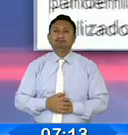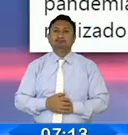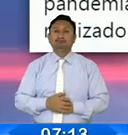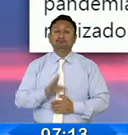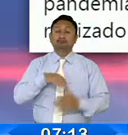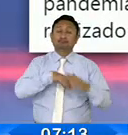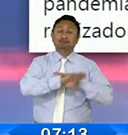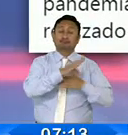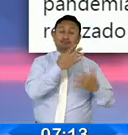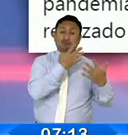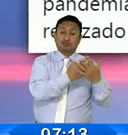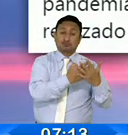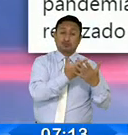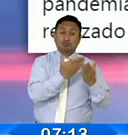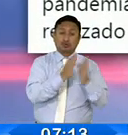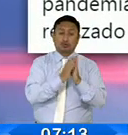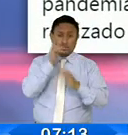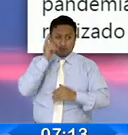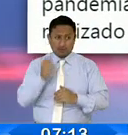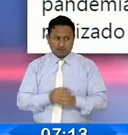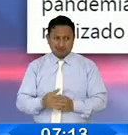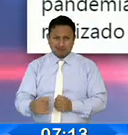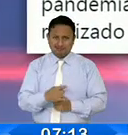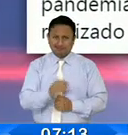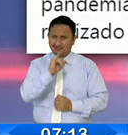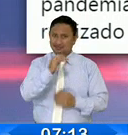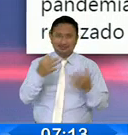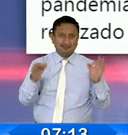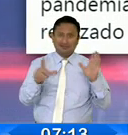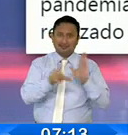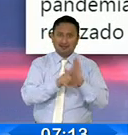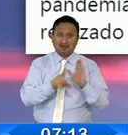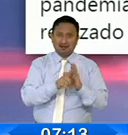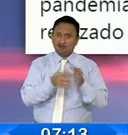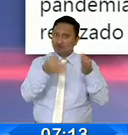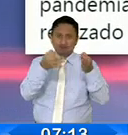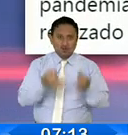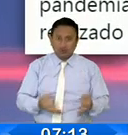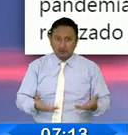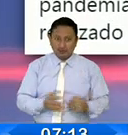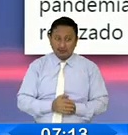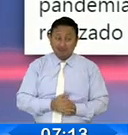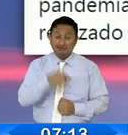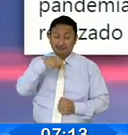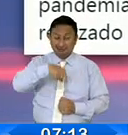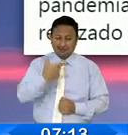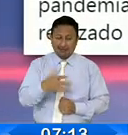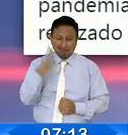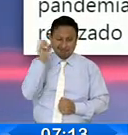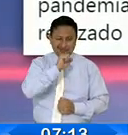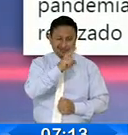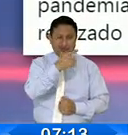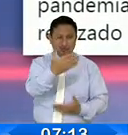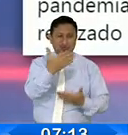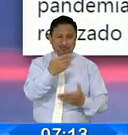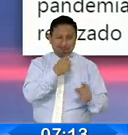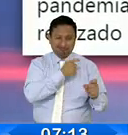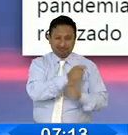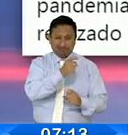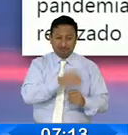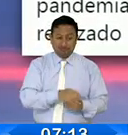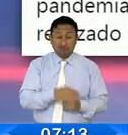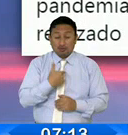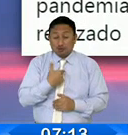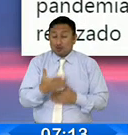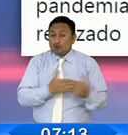por Fiscalía es absolutamente injusta y demuestra que esto es un caso de persecución política. Si debo ir a prisión por